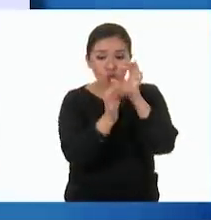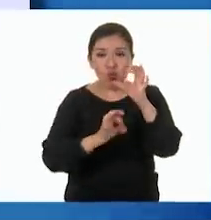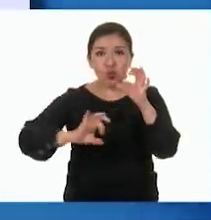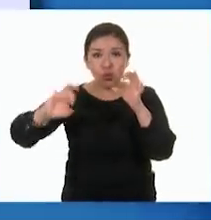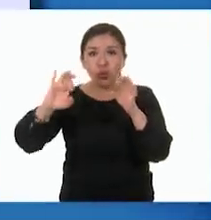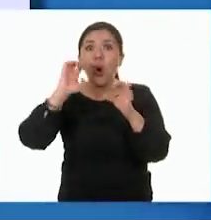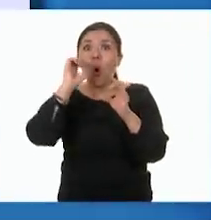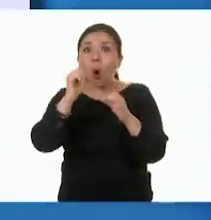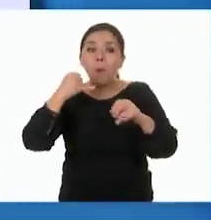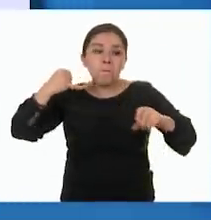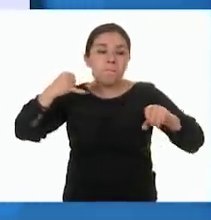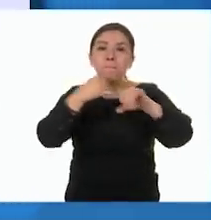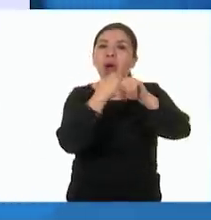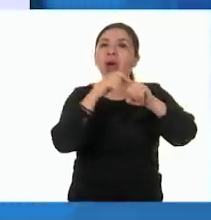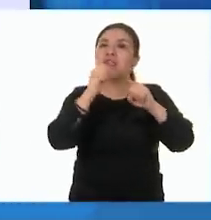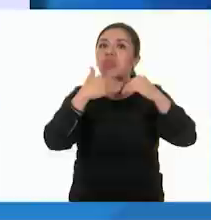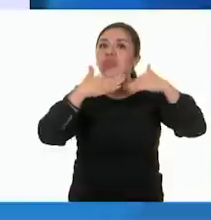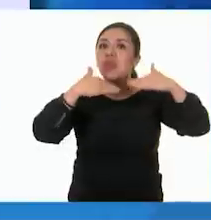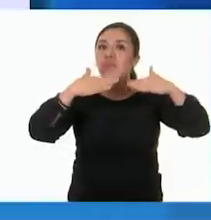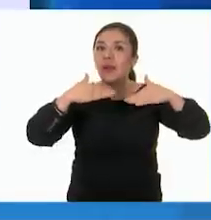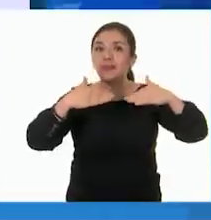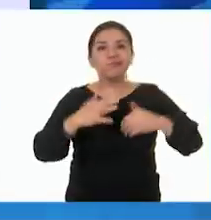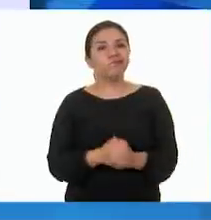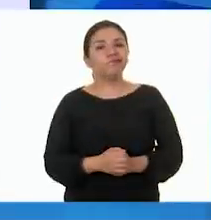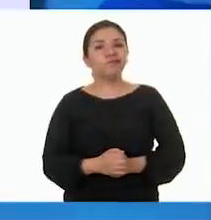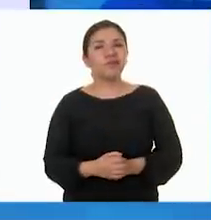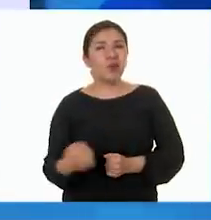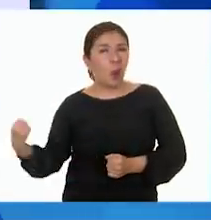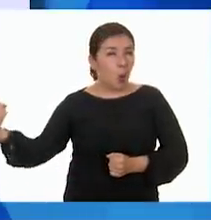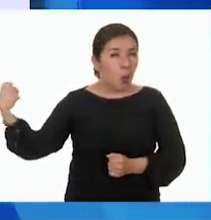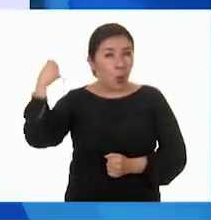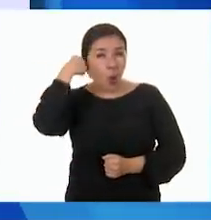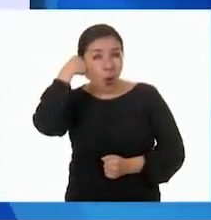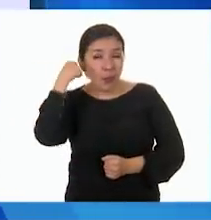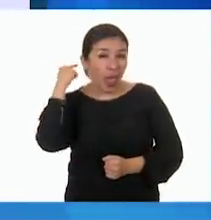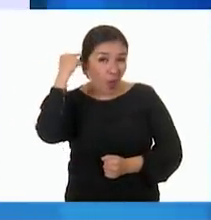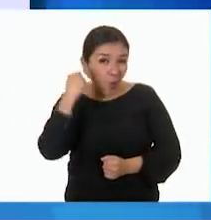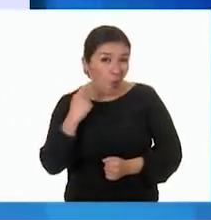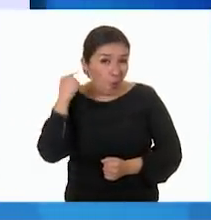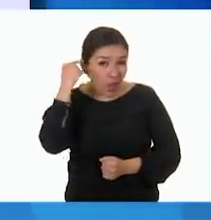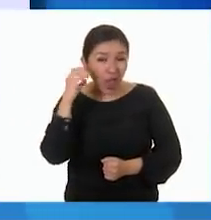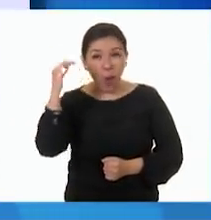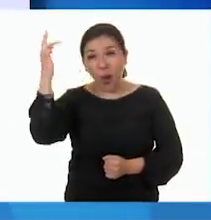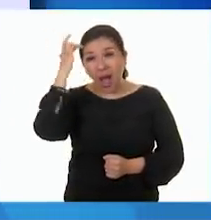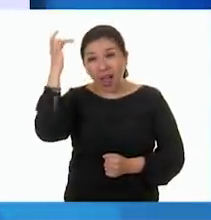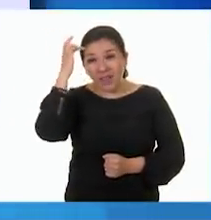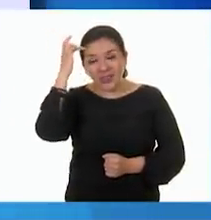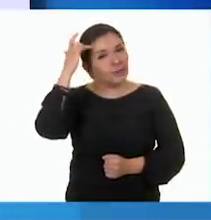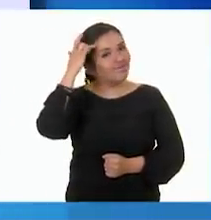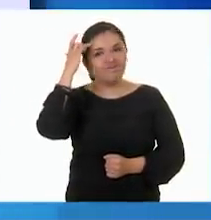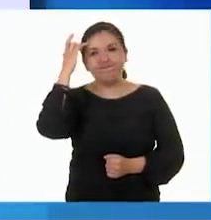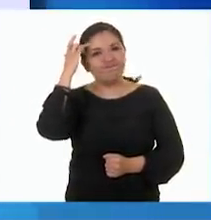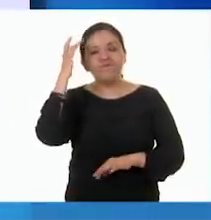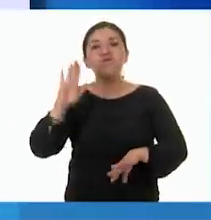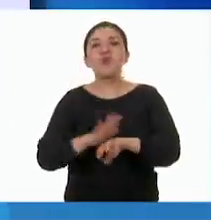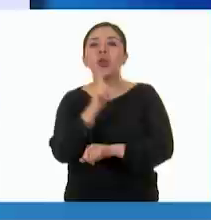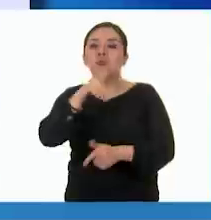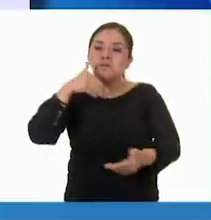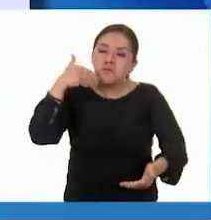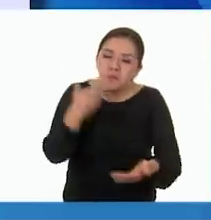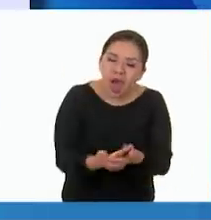o perforar el tímpano. Golpes directos en la oreja o en la cabeza, debido a